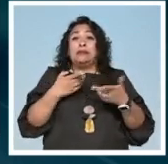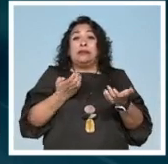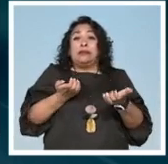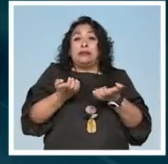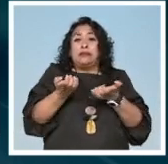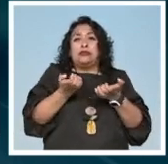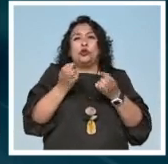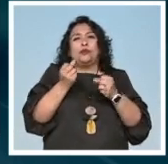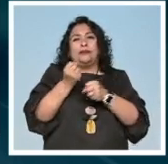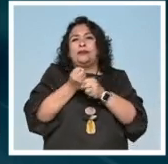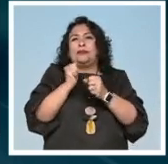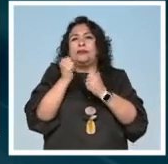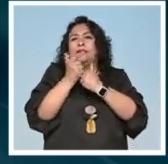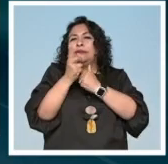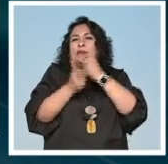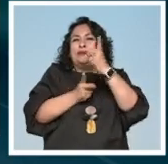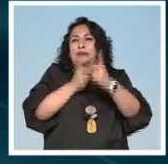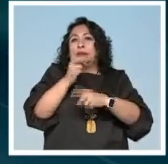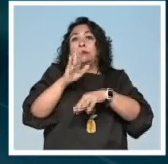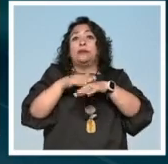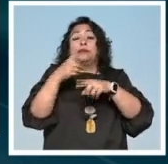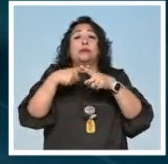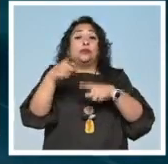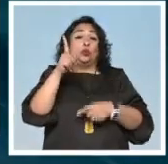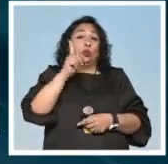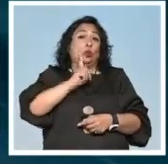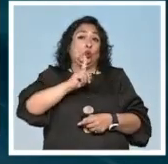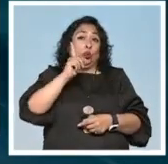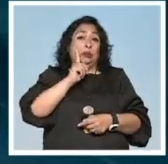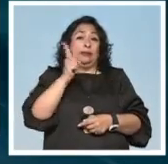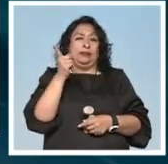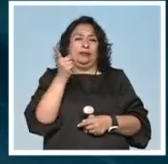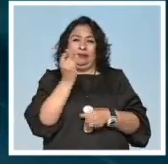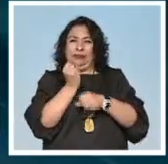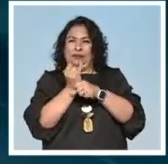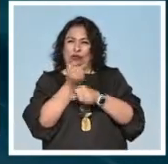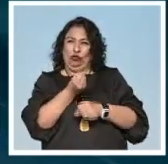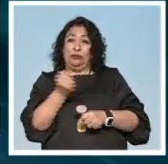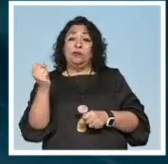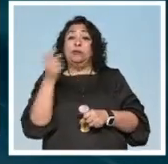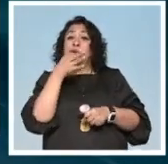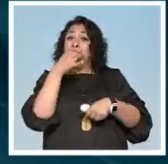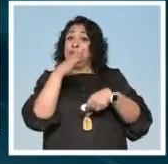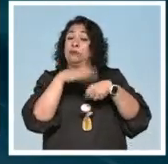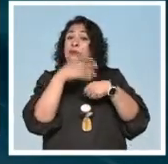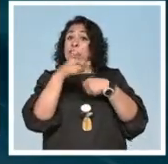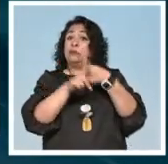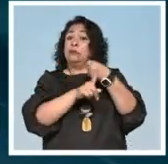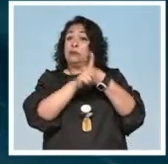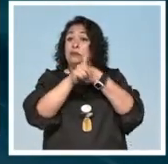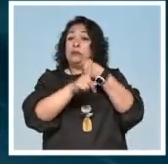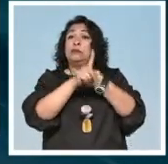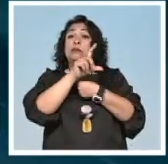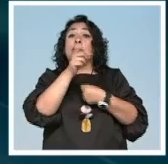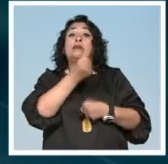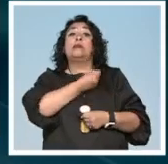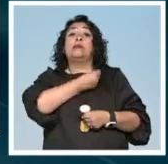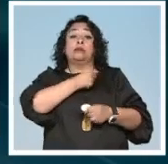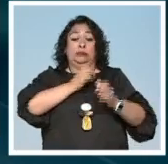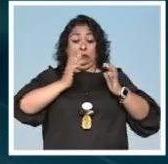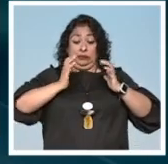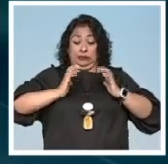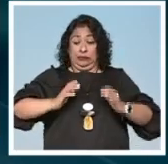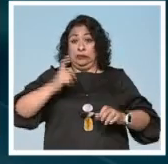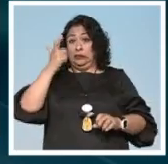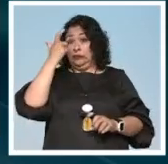ejercita o practica algún deporte, especialmente las mujeres. Expertos advierten que esto puede tener consecuencias para la salud física